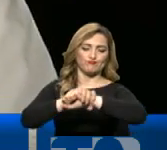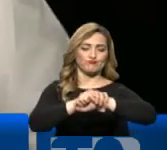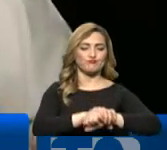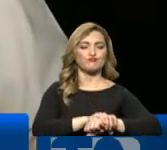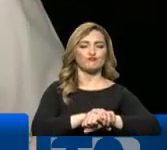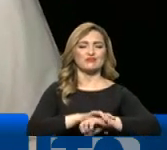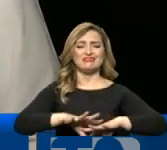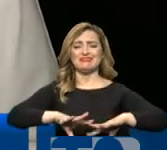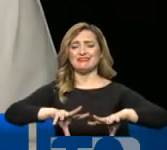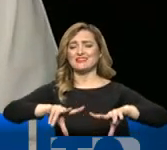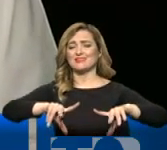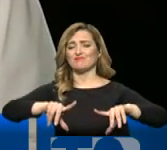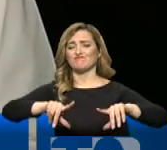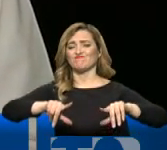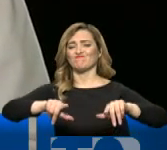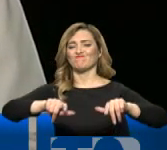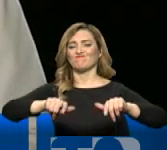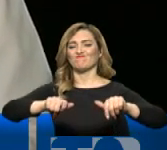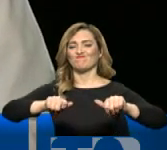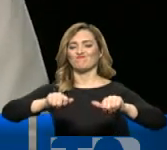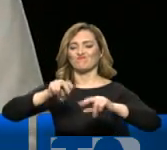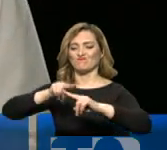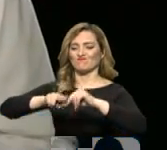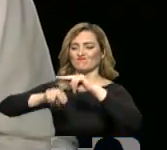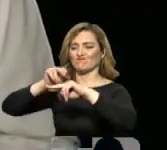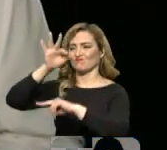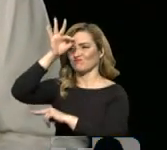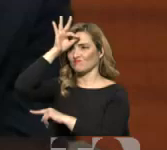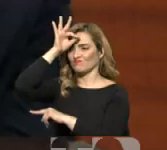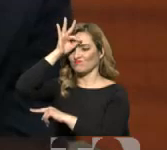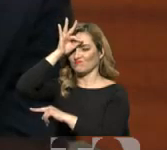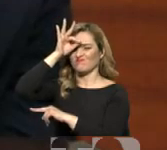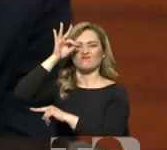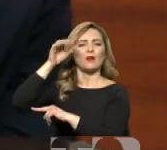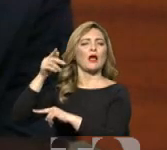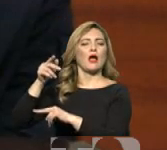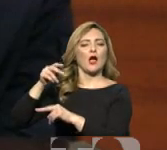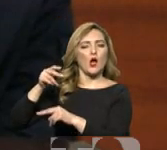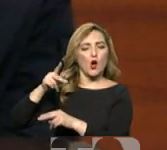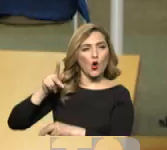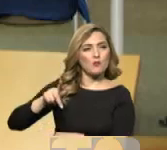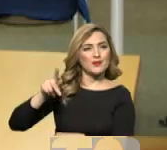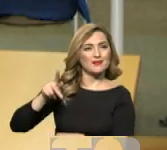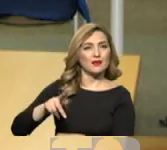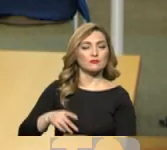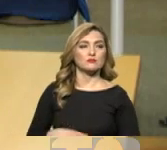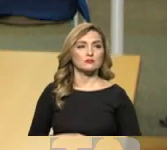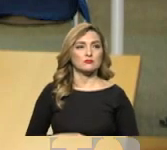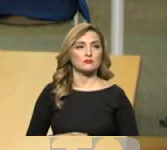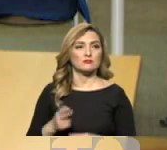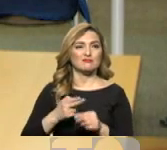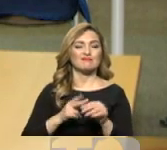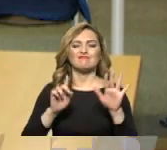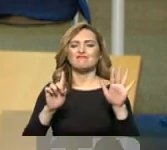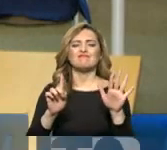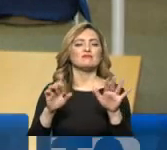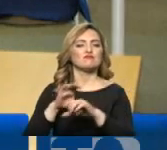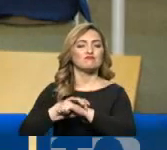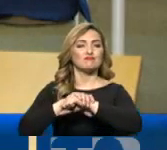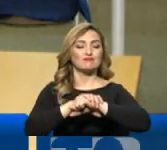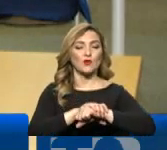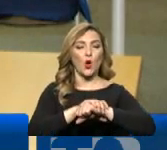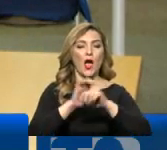una trama de corrupción que rodea a la construcción del hospital de Pedernales. Entre los 6 procesados están el asambleísta